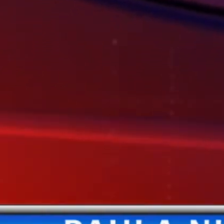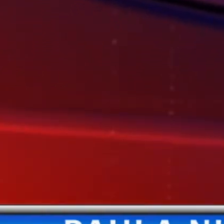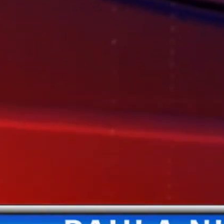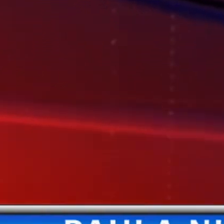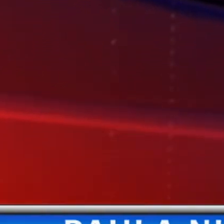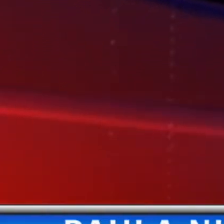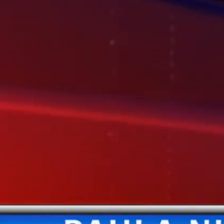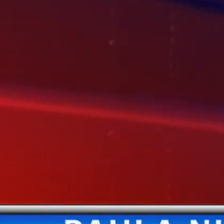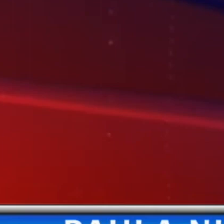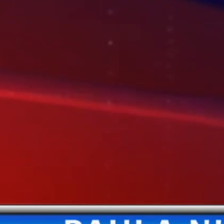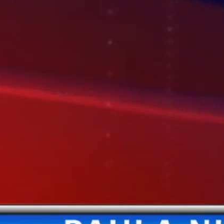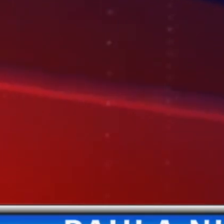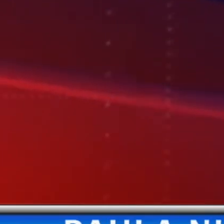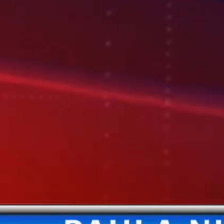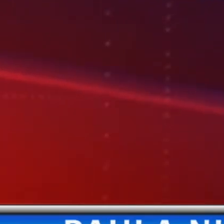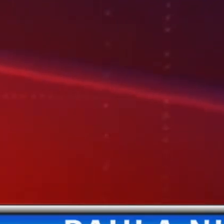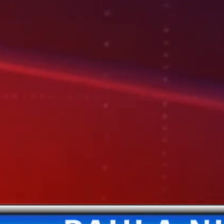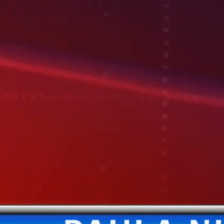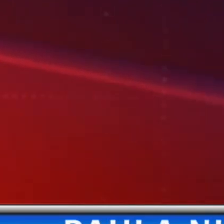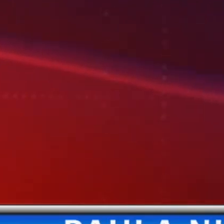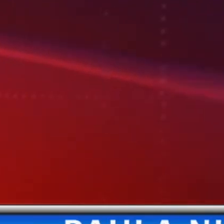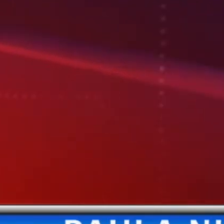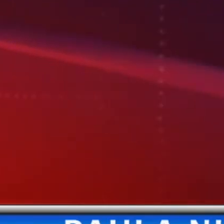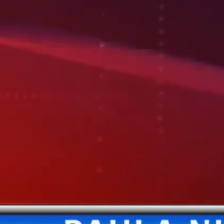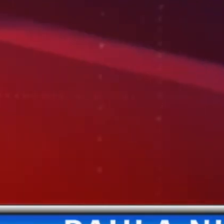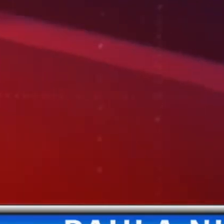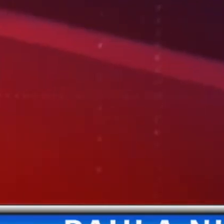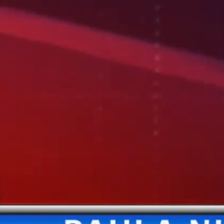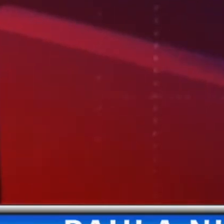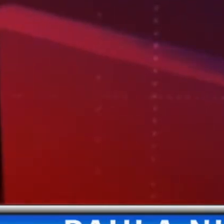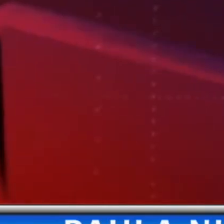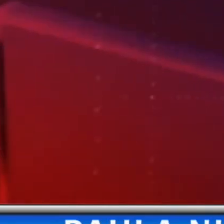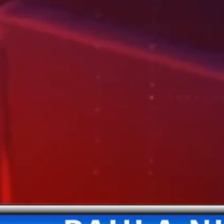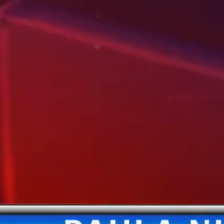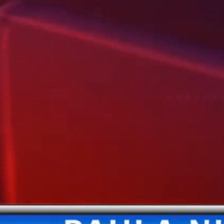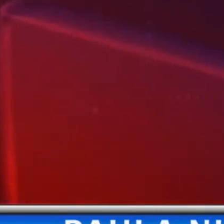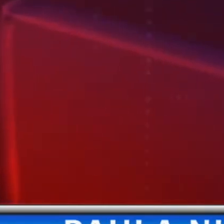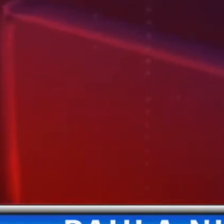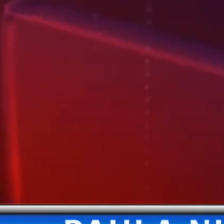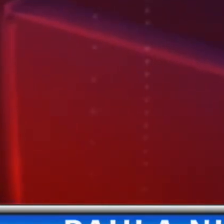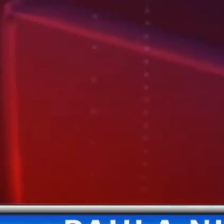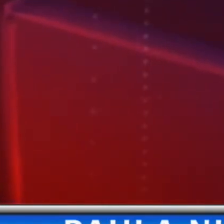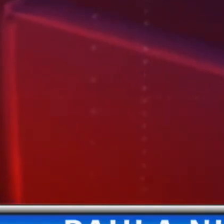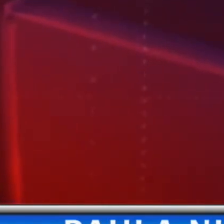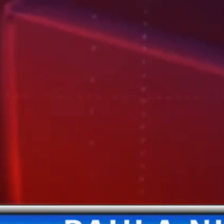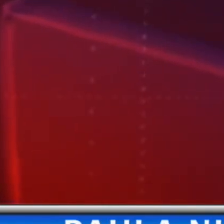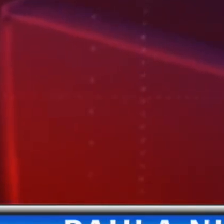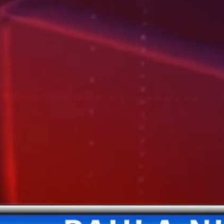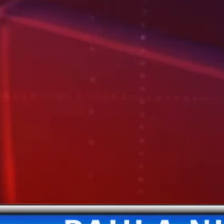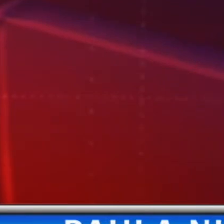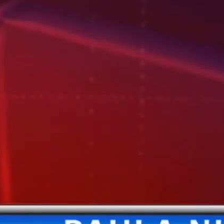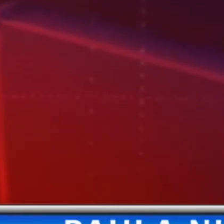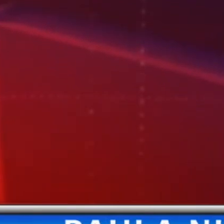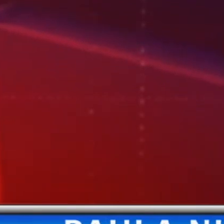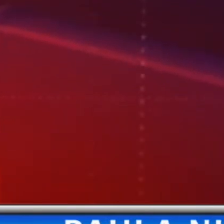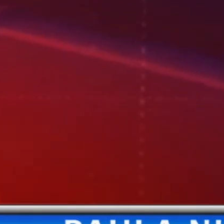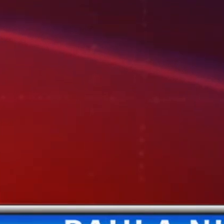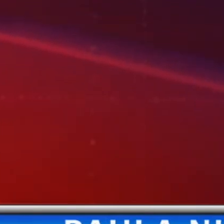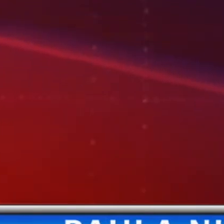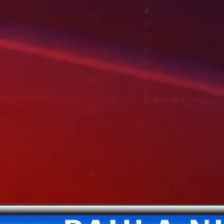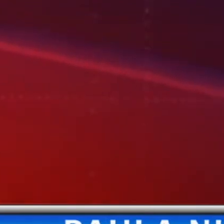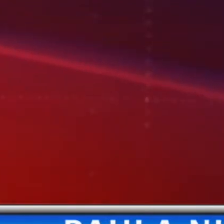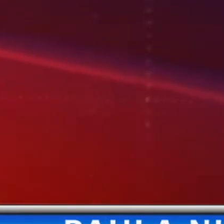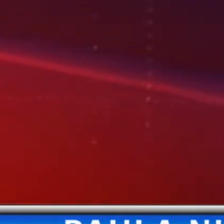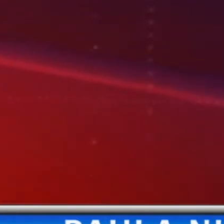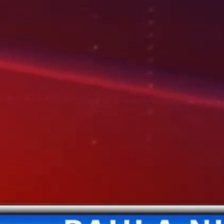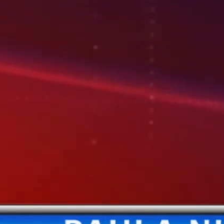la drogadicción. Entendemos que el consumo de drogas trae bastantes problemas, no tan solo desde el punto de vista físico, sino